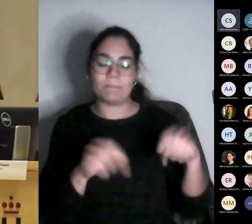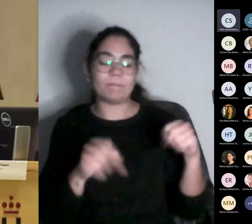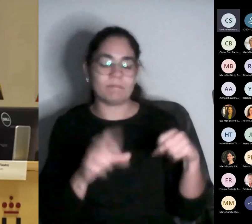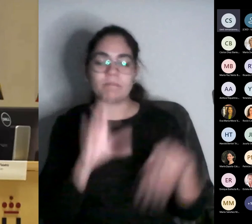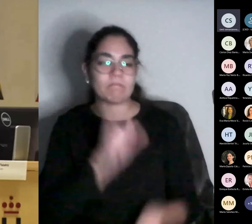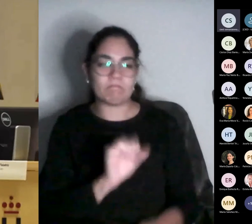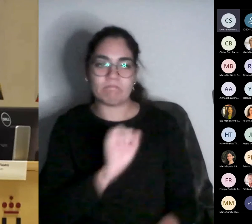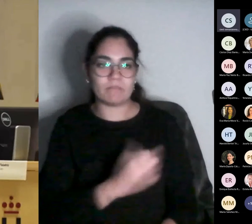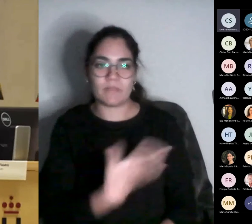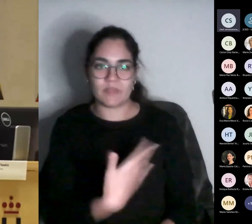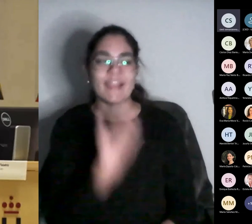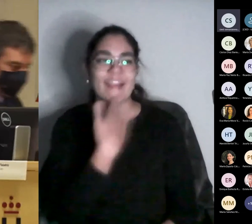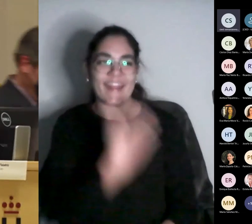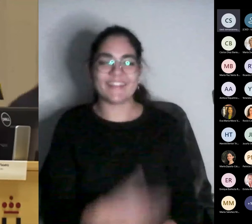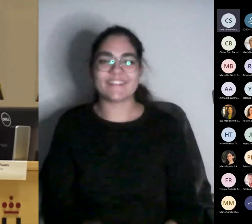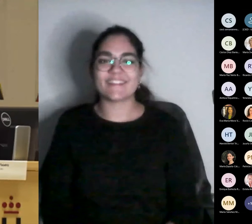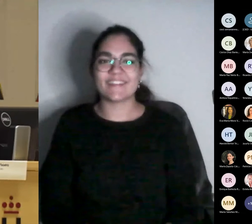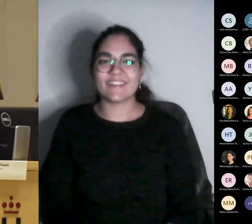gracias